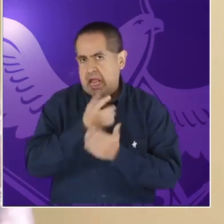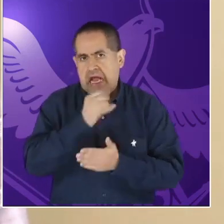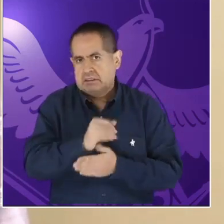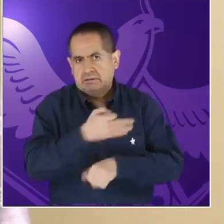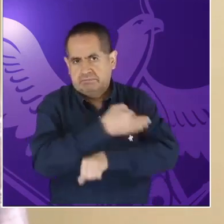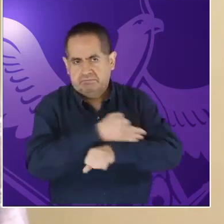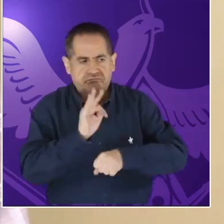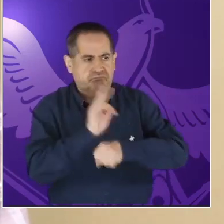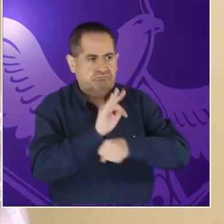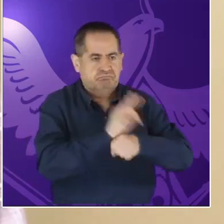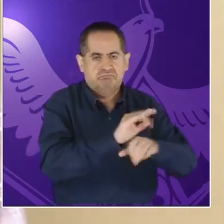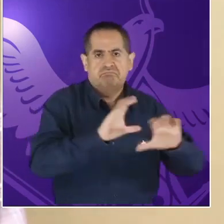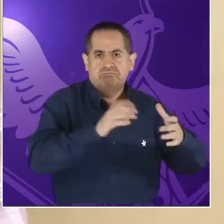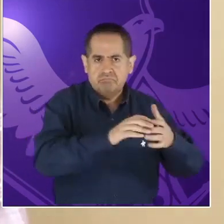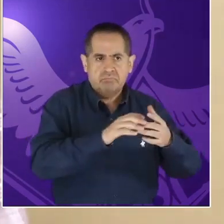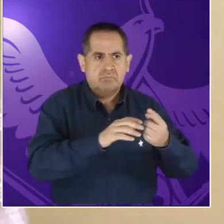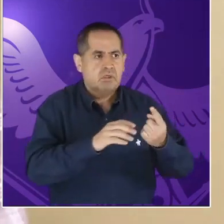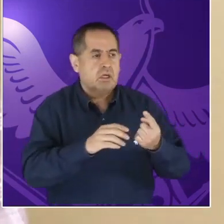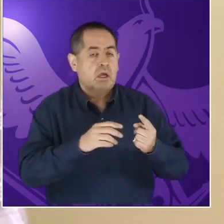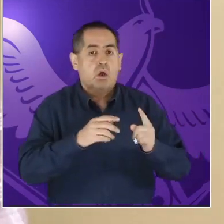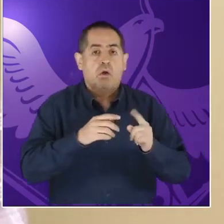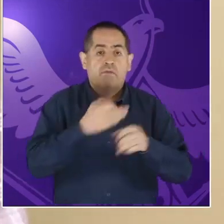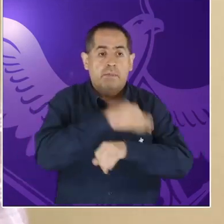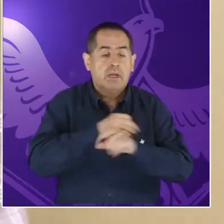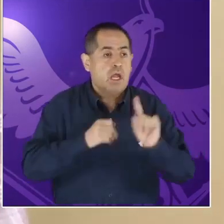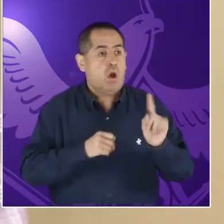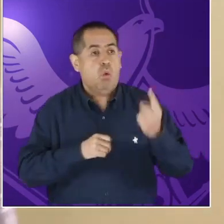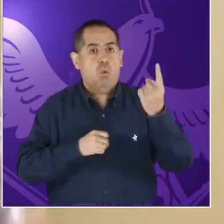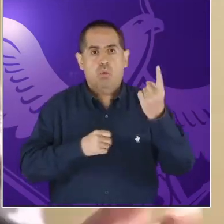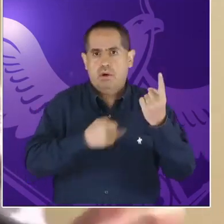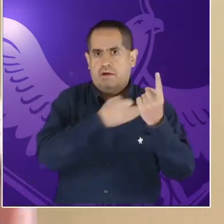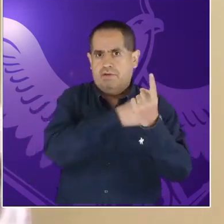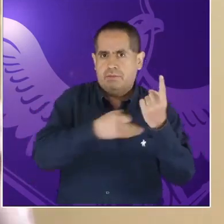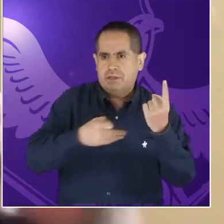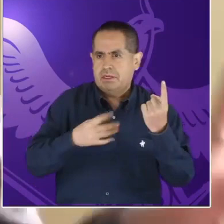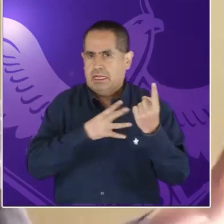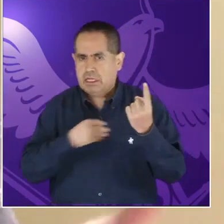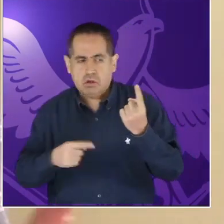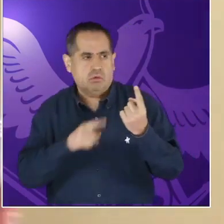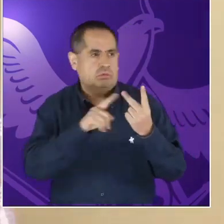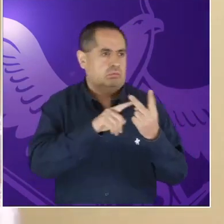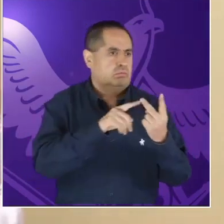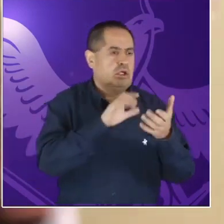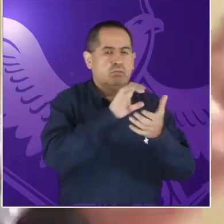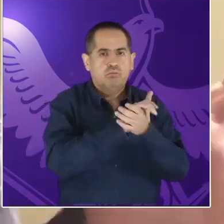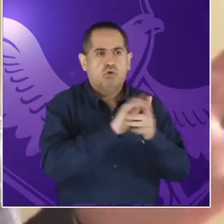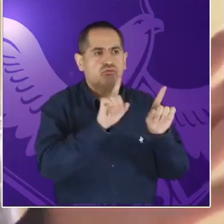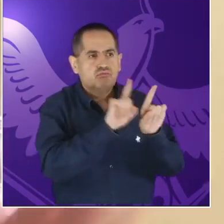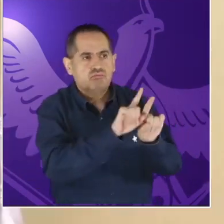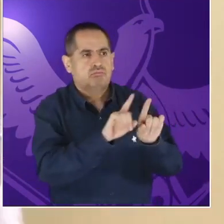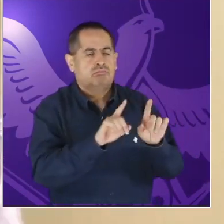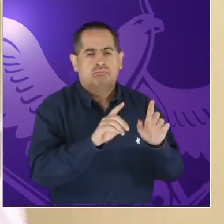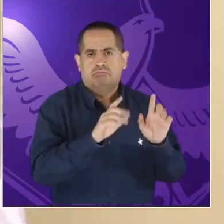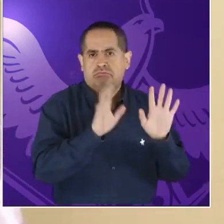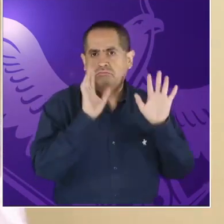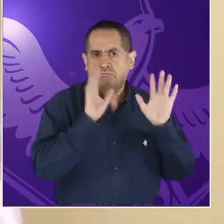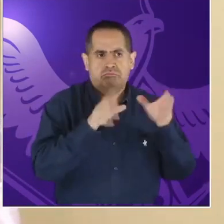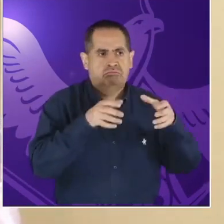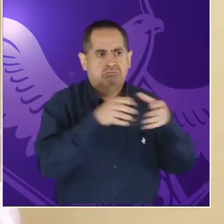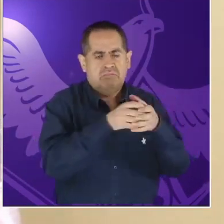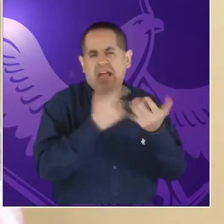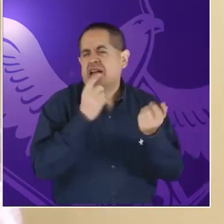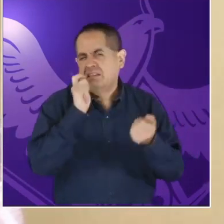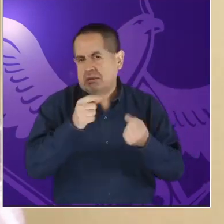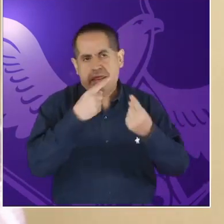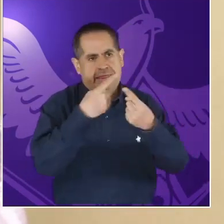de las familias heteroparentales, monoparentales, homoparentales, con diferentes configuraciones, no necesariamente parentales,